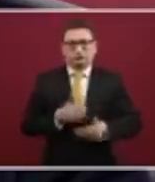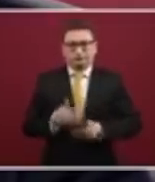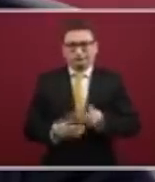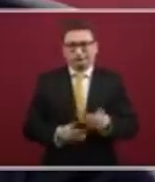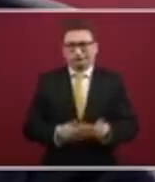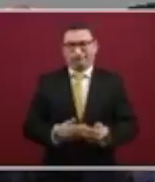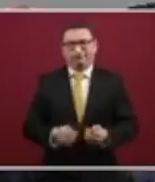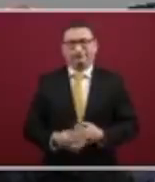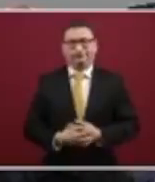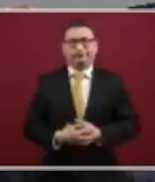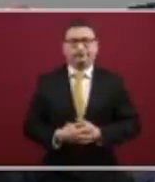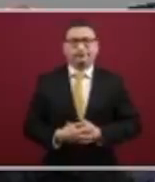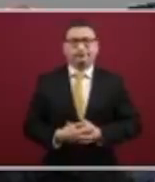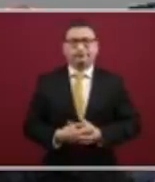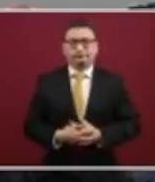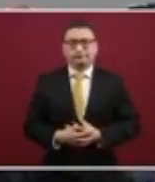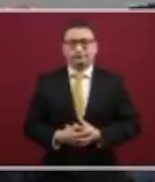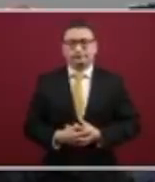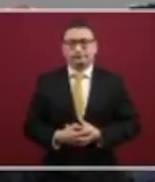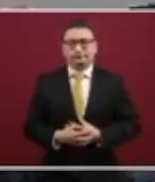sentido, sin